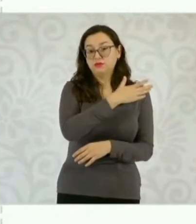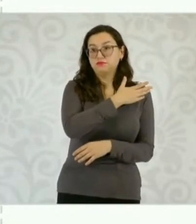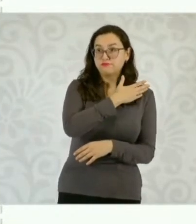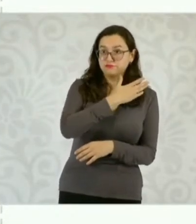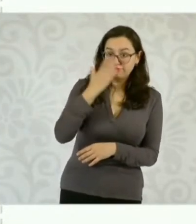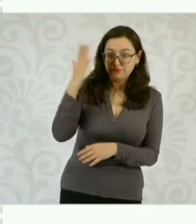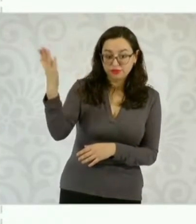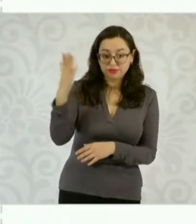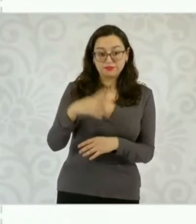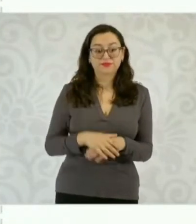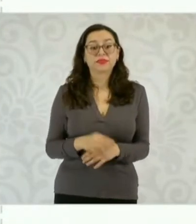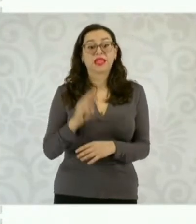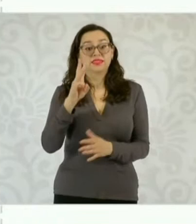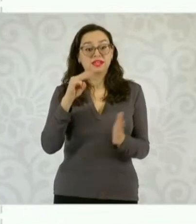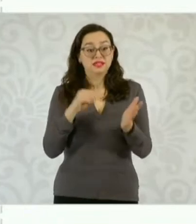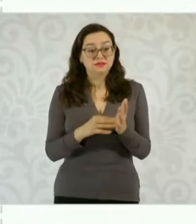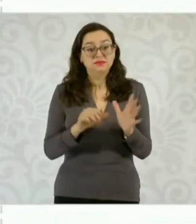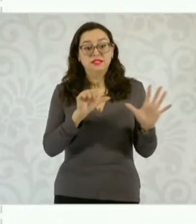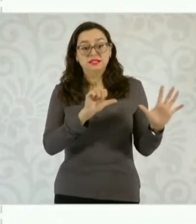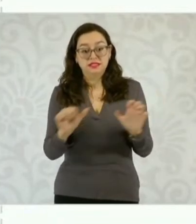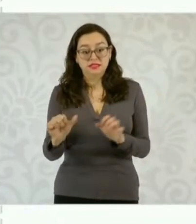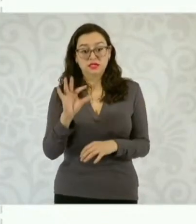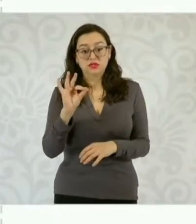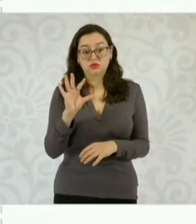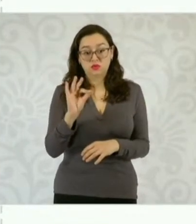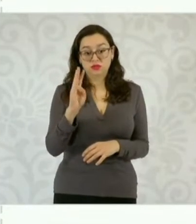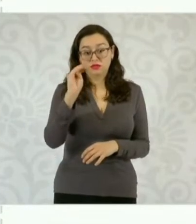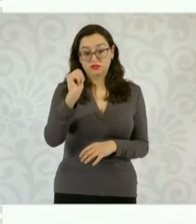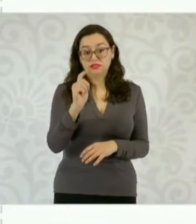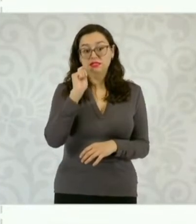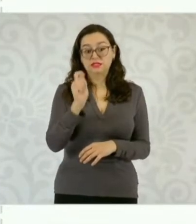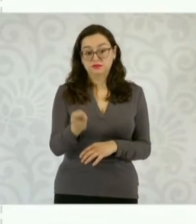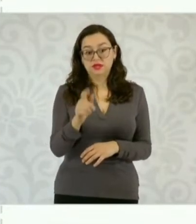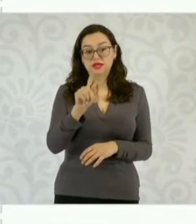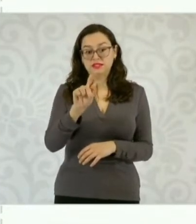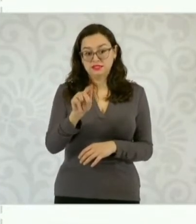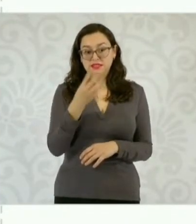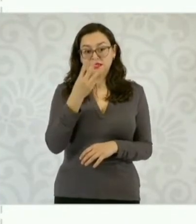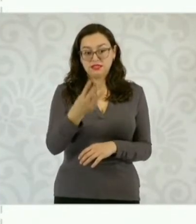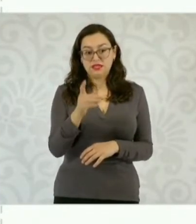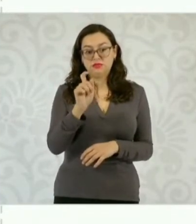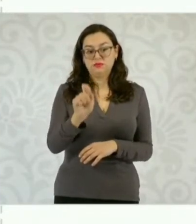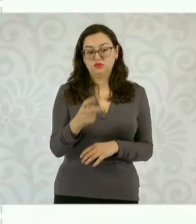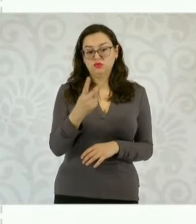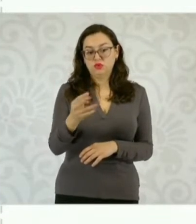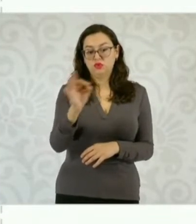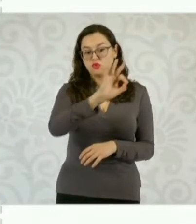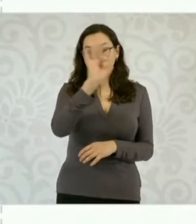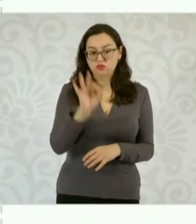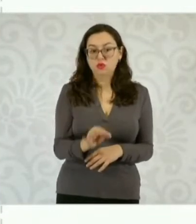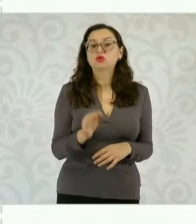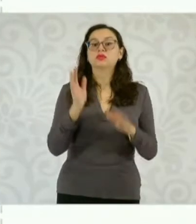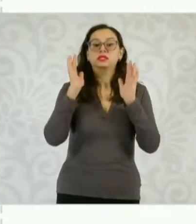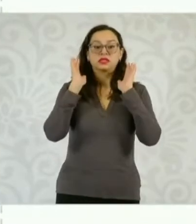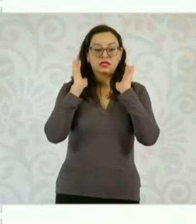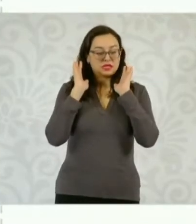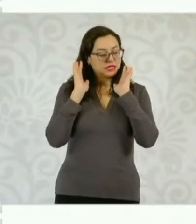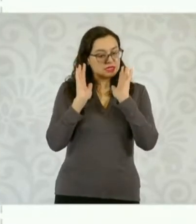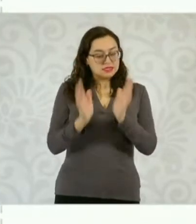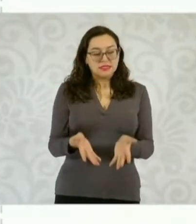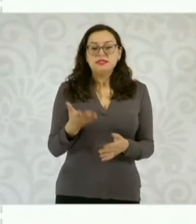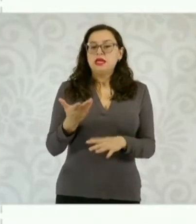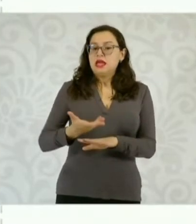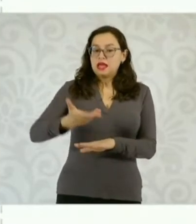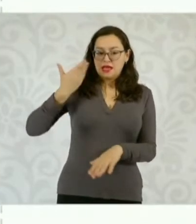sector, de las cuales 3.649, el 73% fueron adjudicadas vía licitación o las mesas de fuente única y patente